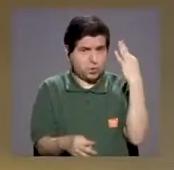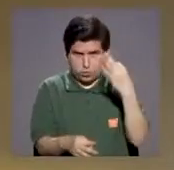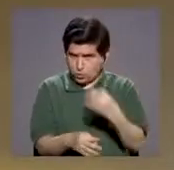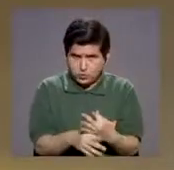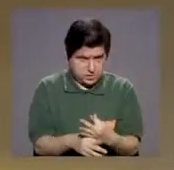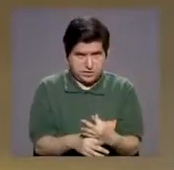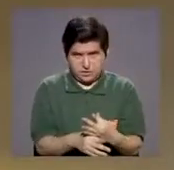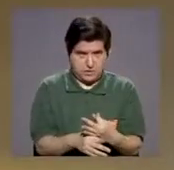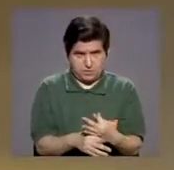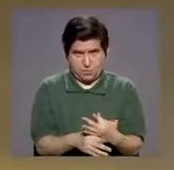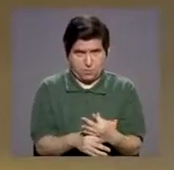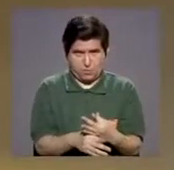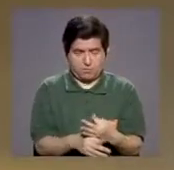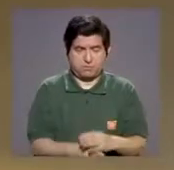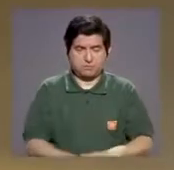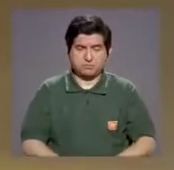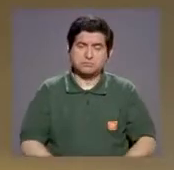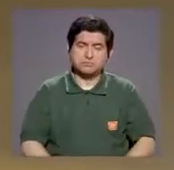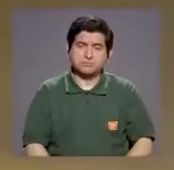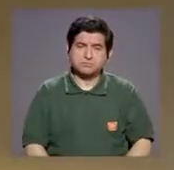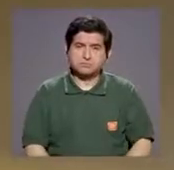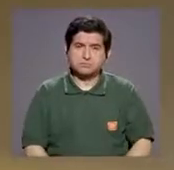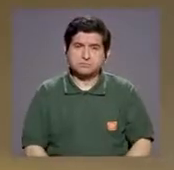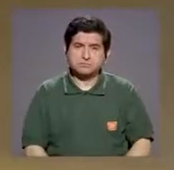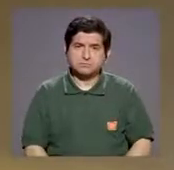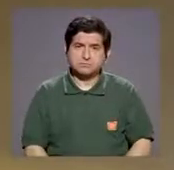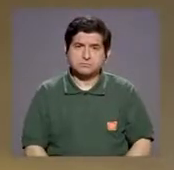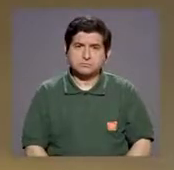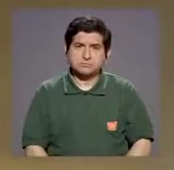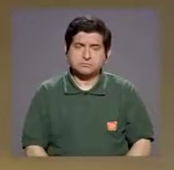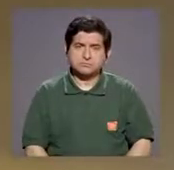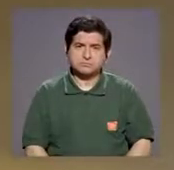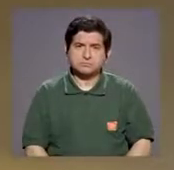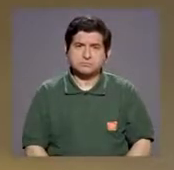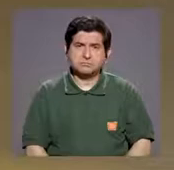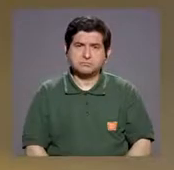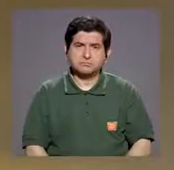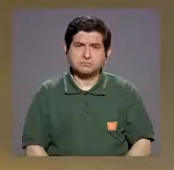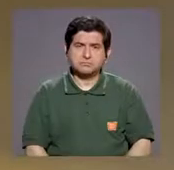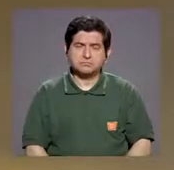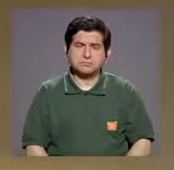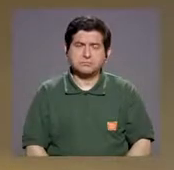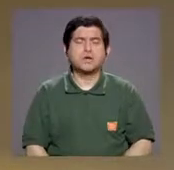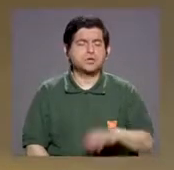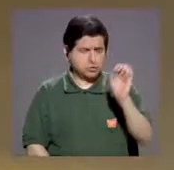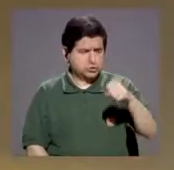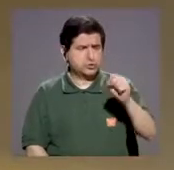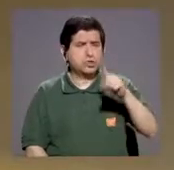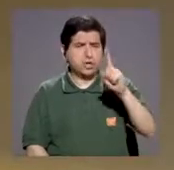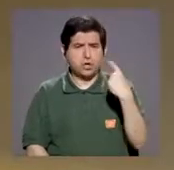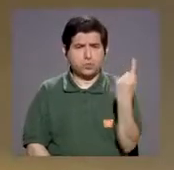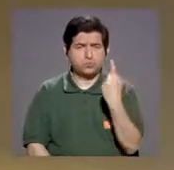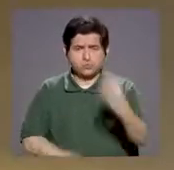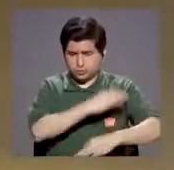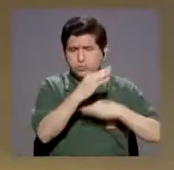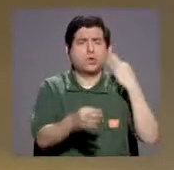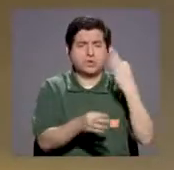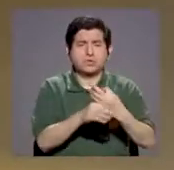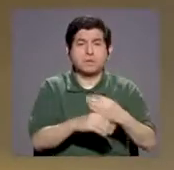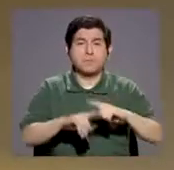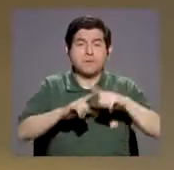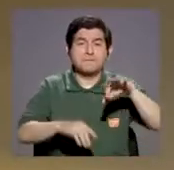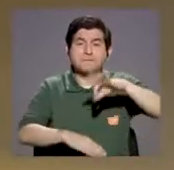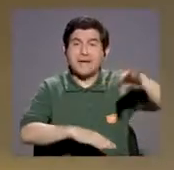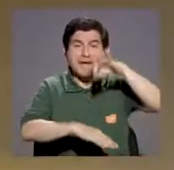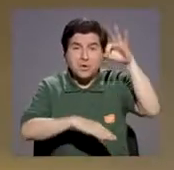una sola llamemos la presentación de un solo tiempo en cambio en el